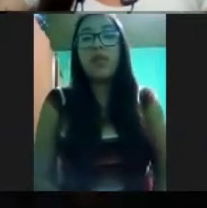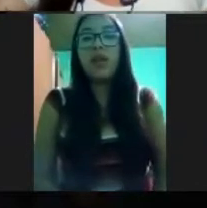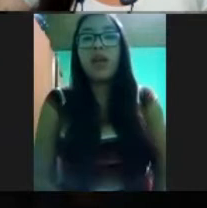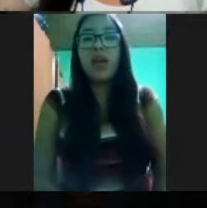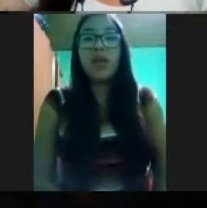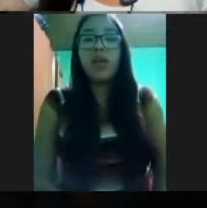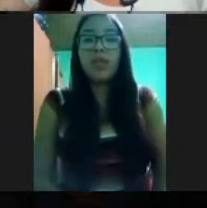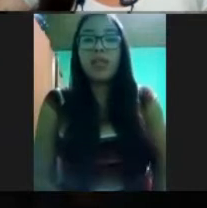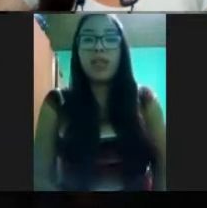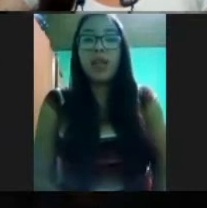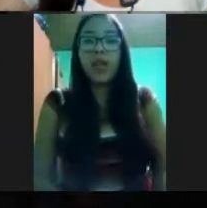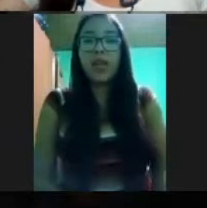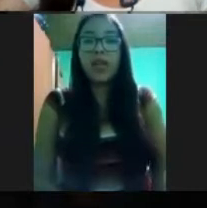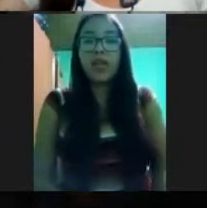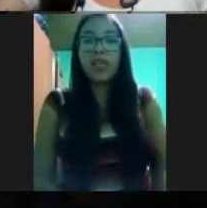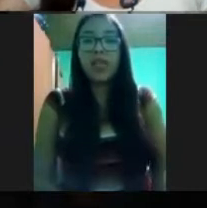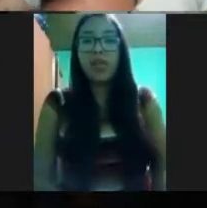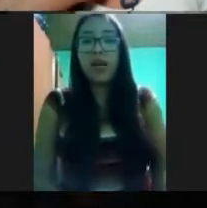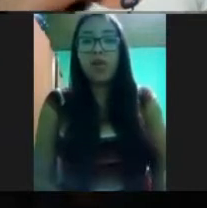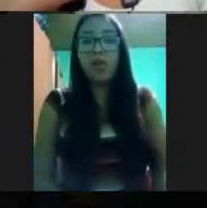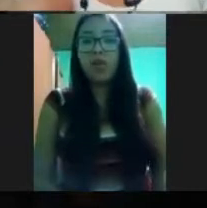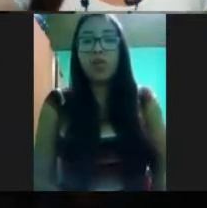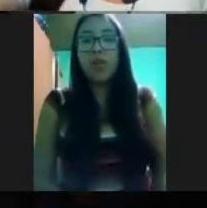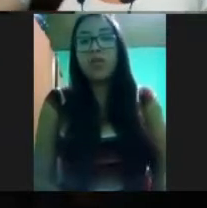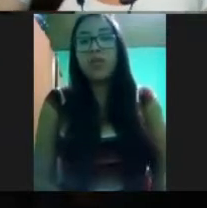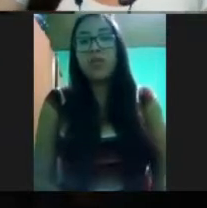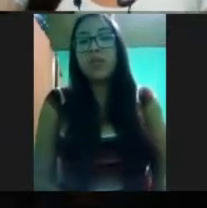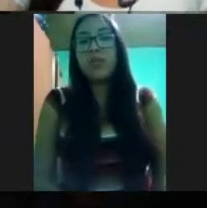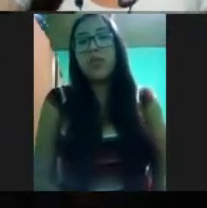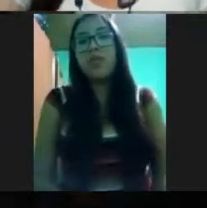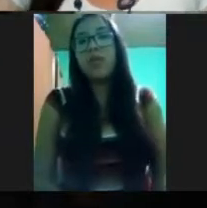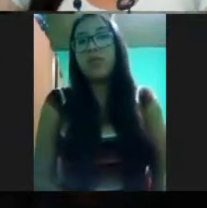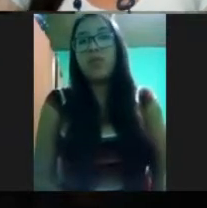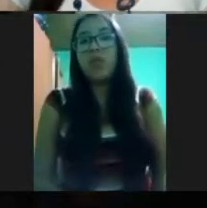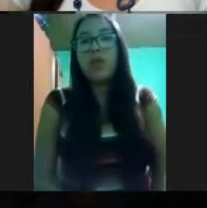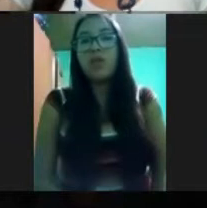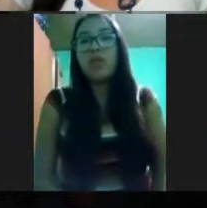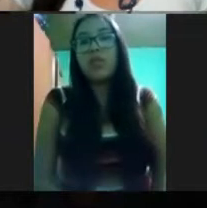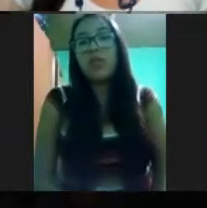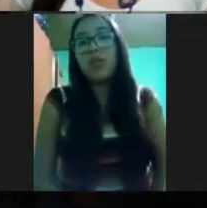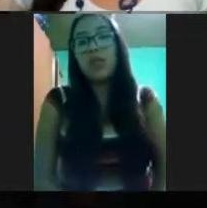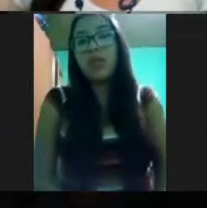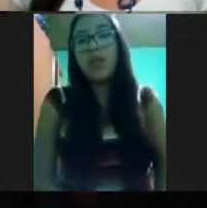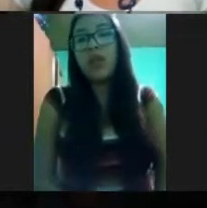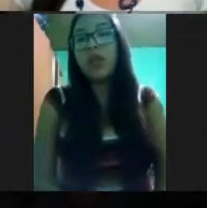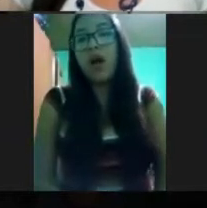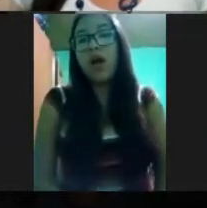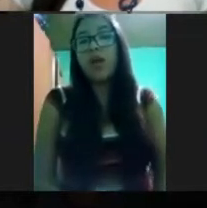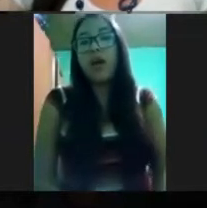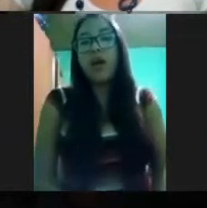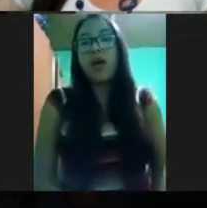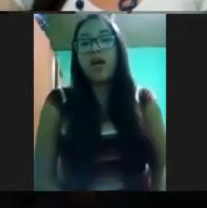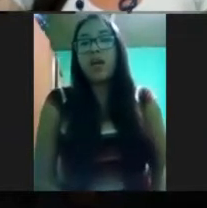¿verdad? De que sí, a pesar de que se ha intentado como que cubrir esos espacios, sin embargo, no existe una atención